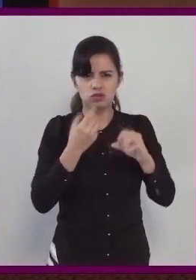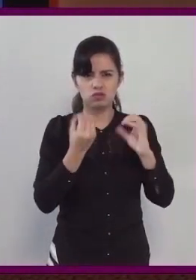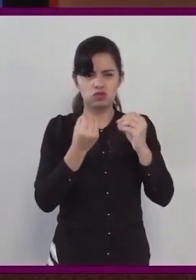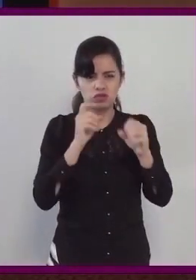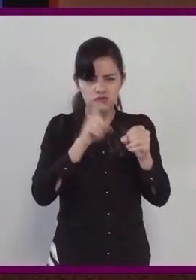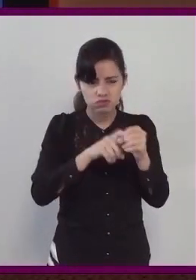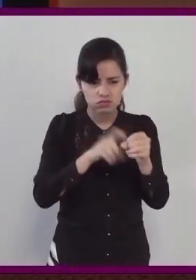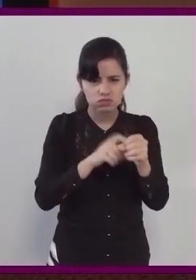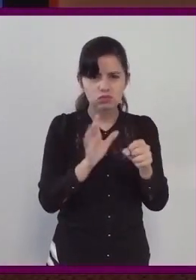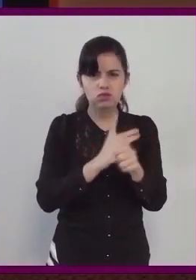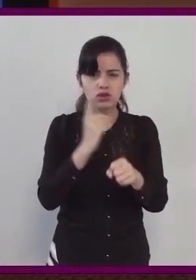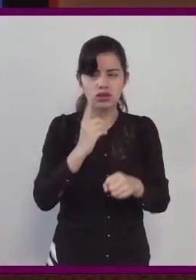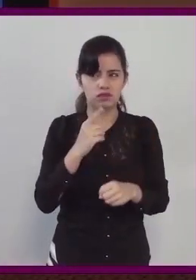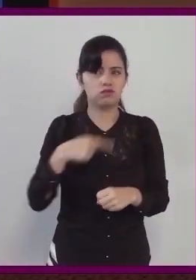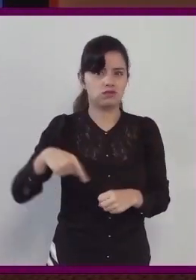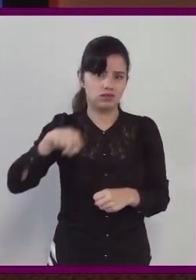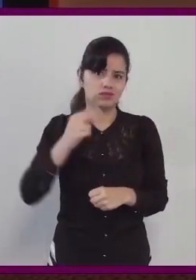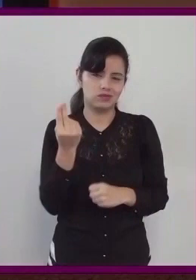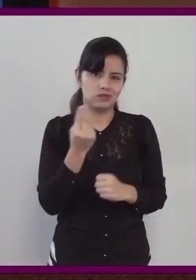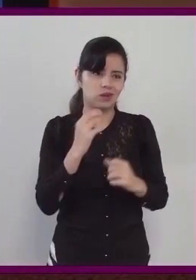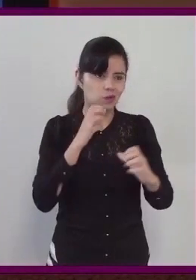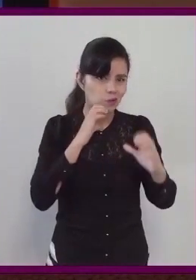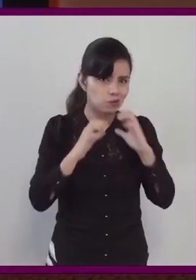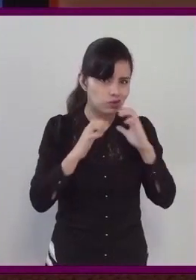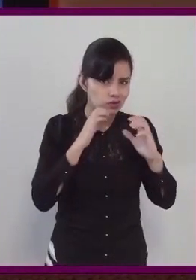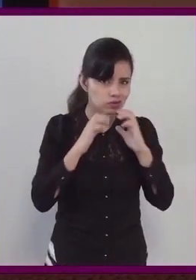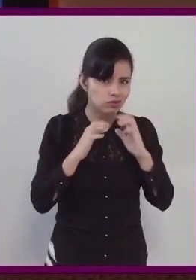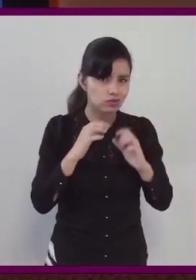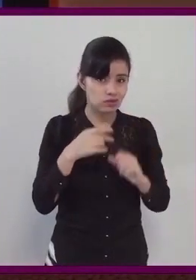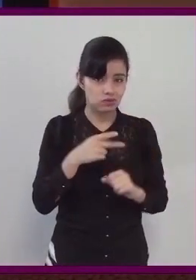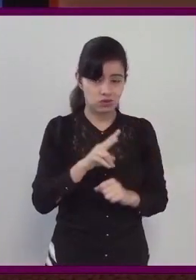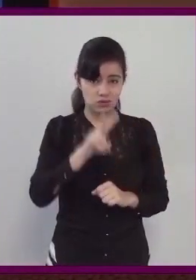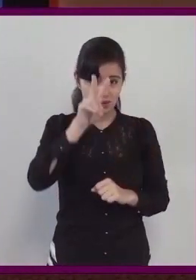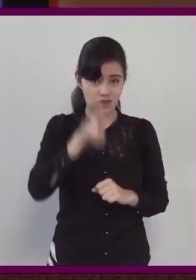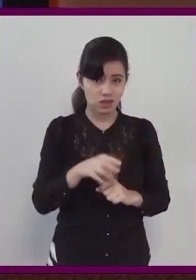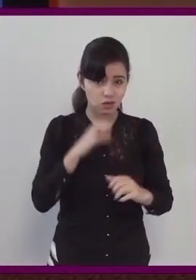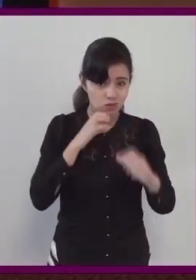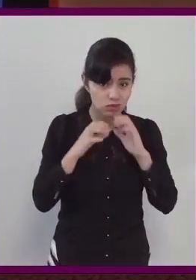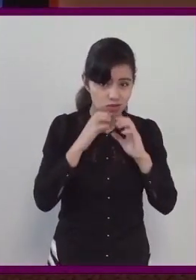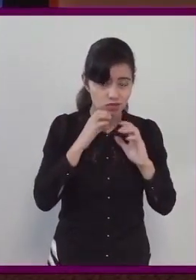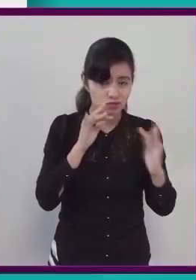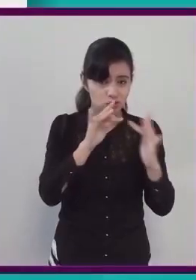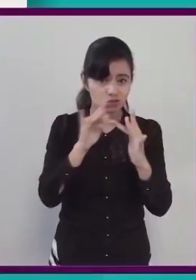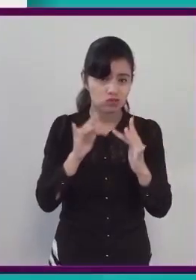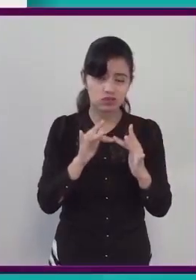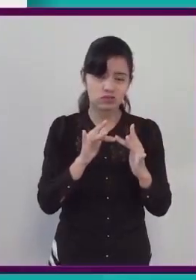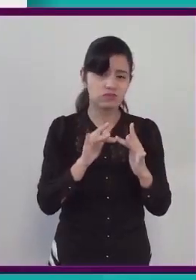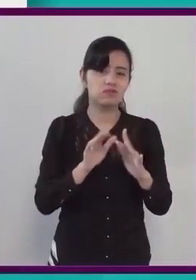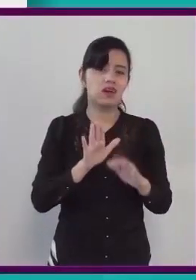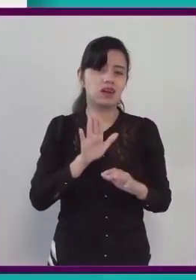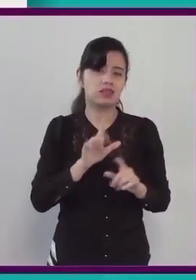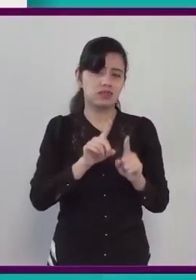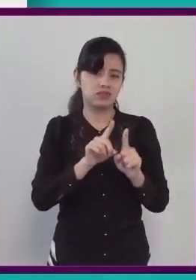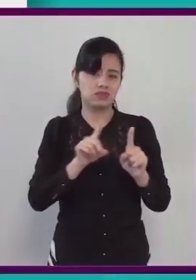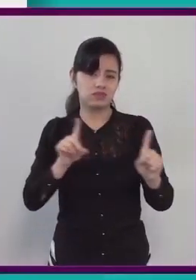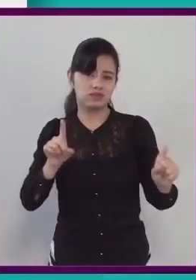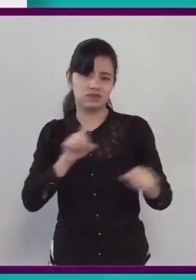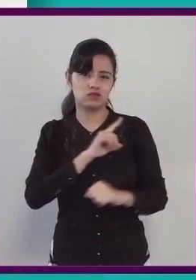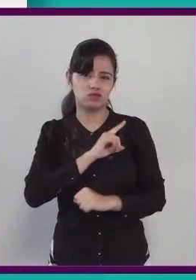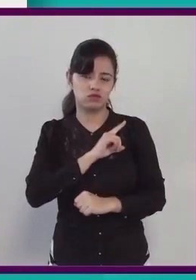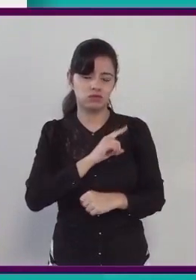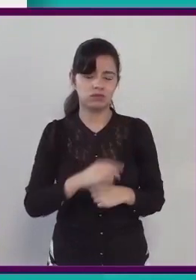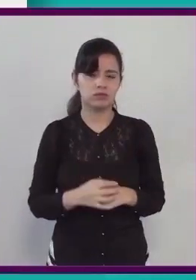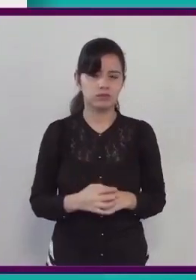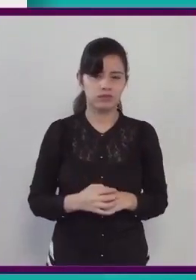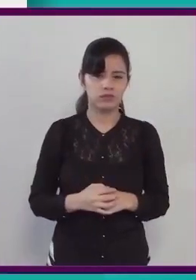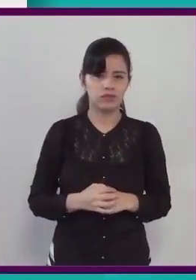se alimentan de esta necesidad profunda que todas y todos tenemos de conexión, pero lo que hace es